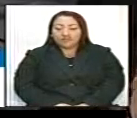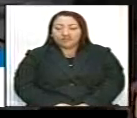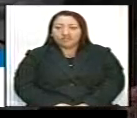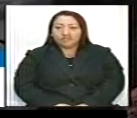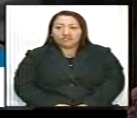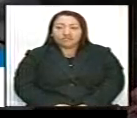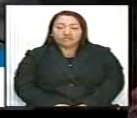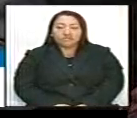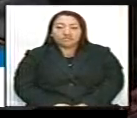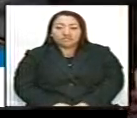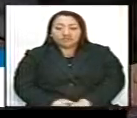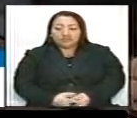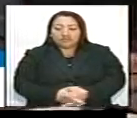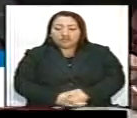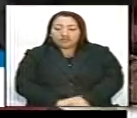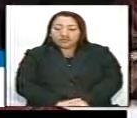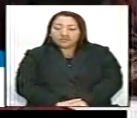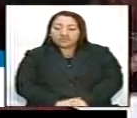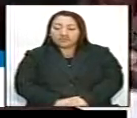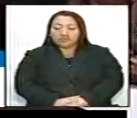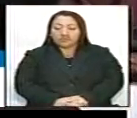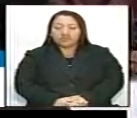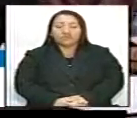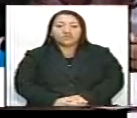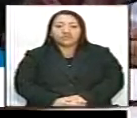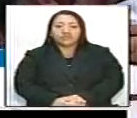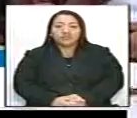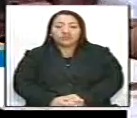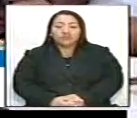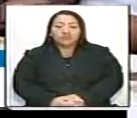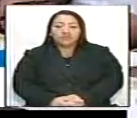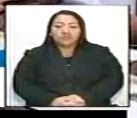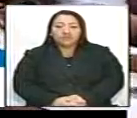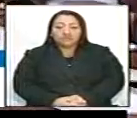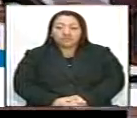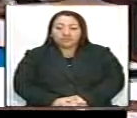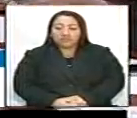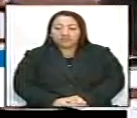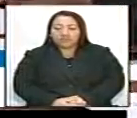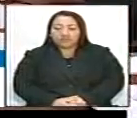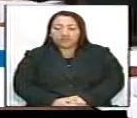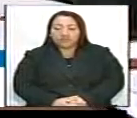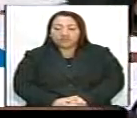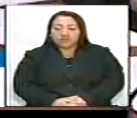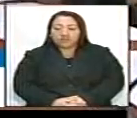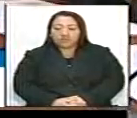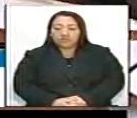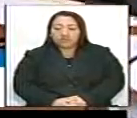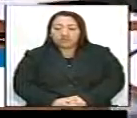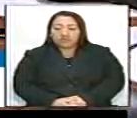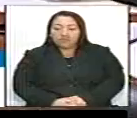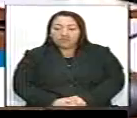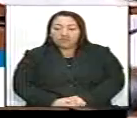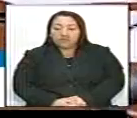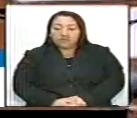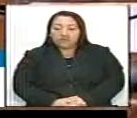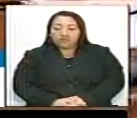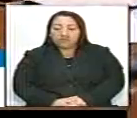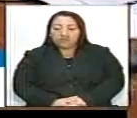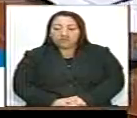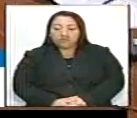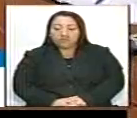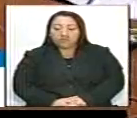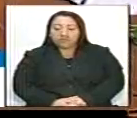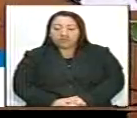Muchas gracias. Bueno, luego de estas palabras de introducción, en realidad, de las distintas personas que nos